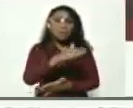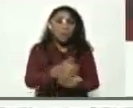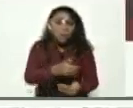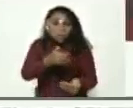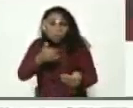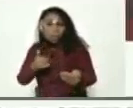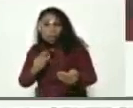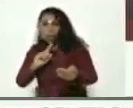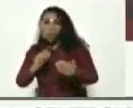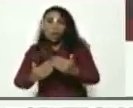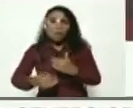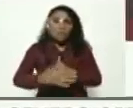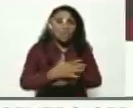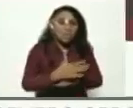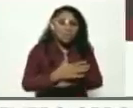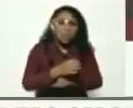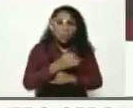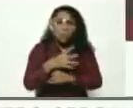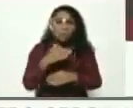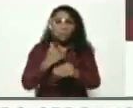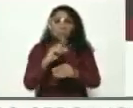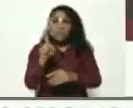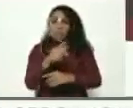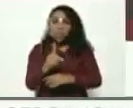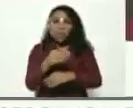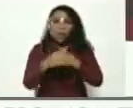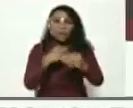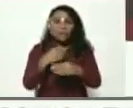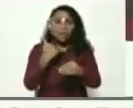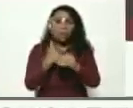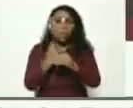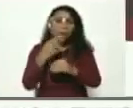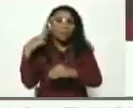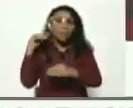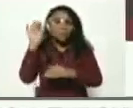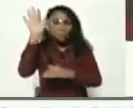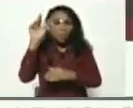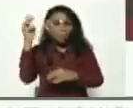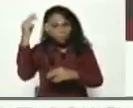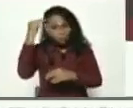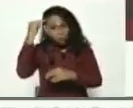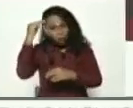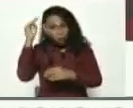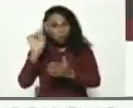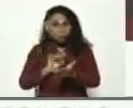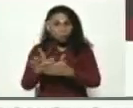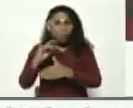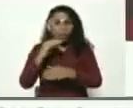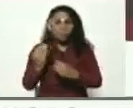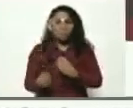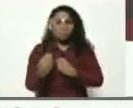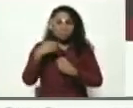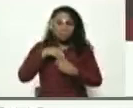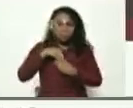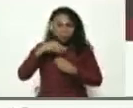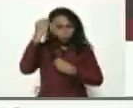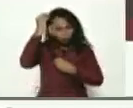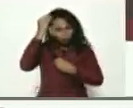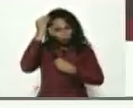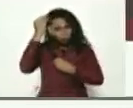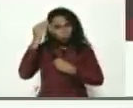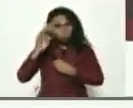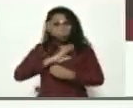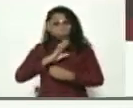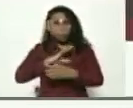a blancos, sino retroceden a negro. La mentalidad excluyente internalizada incluso por